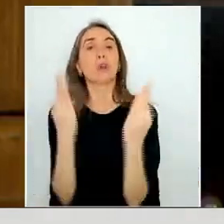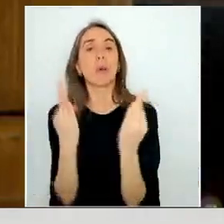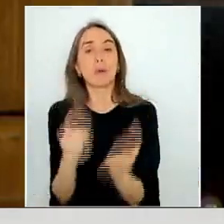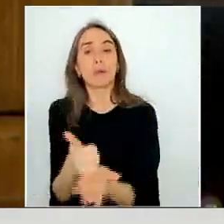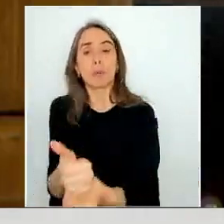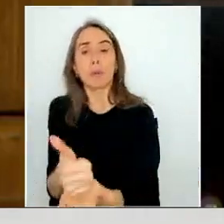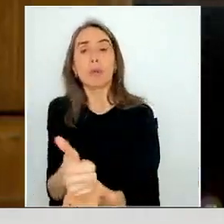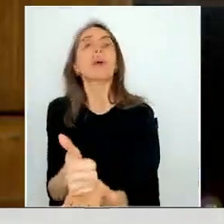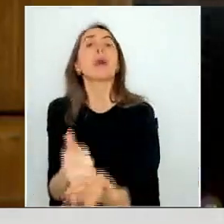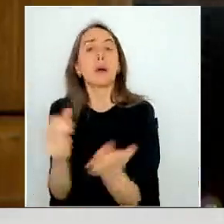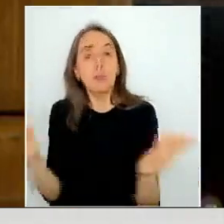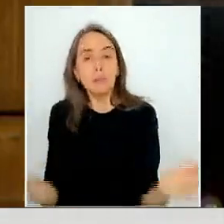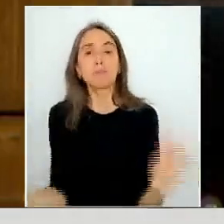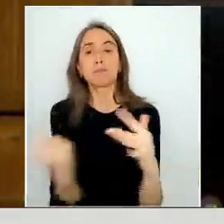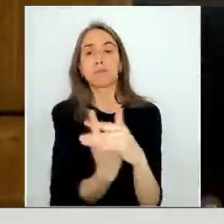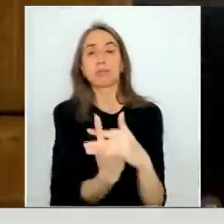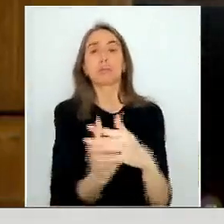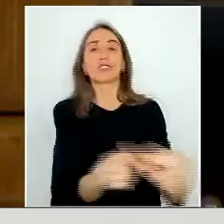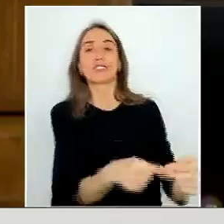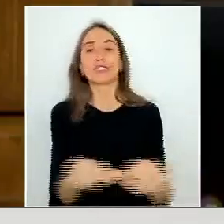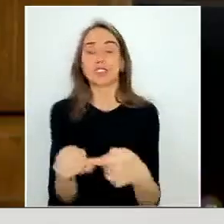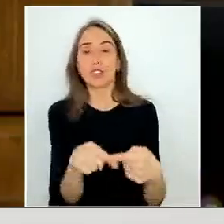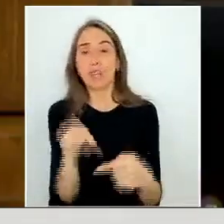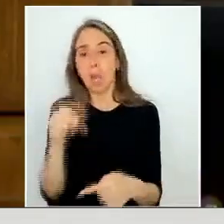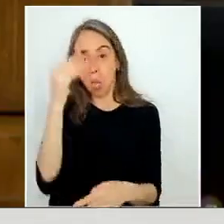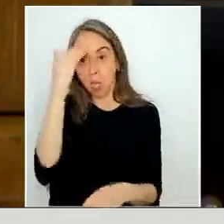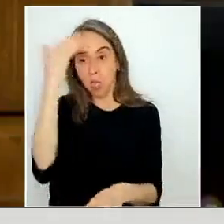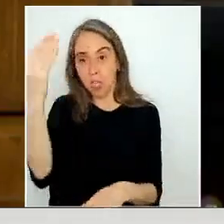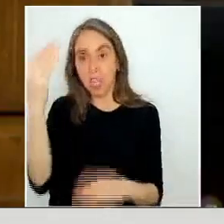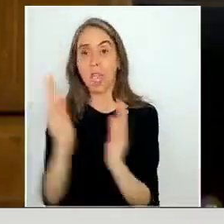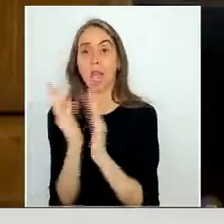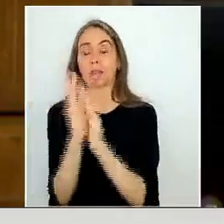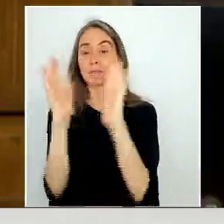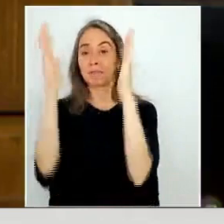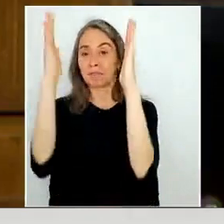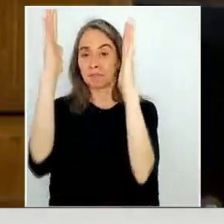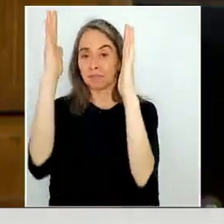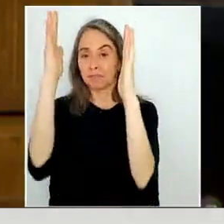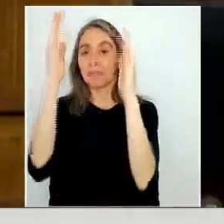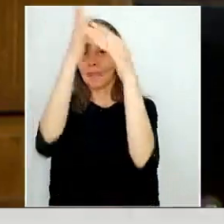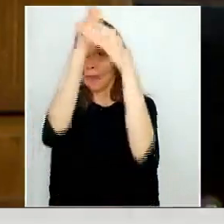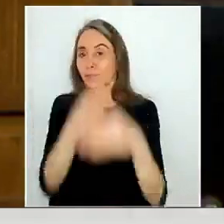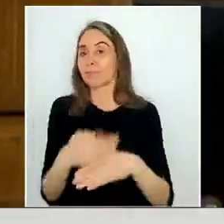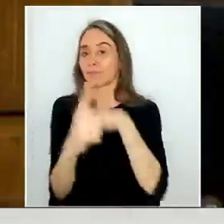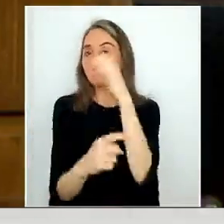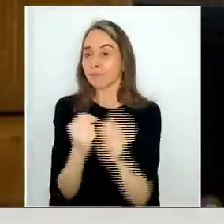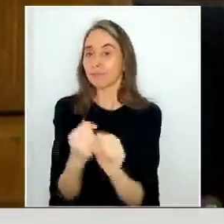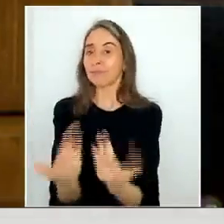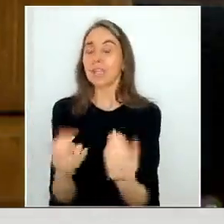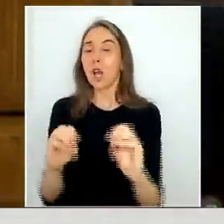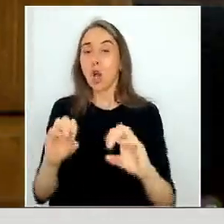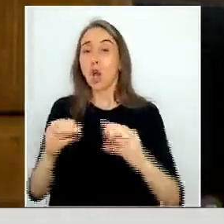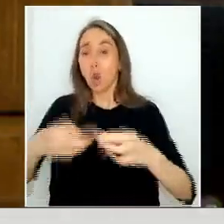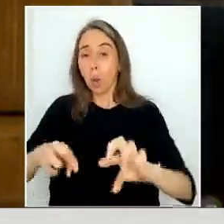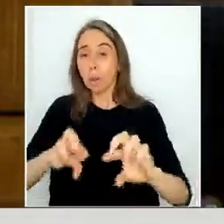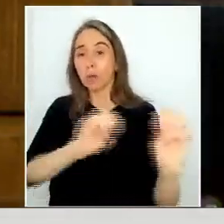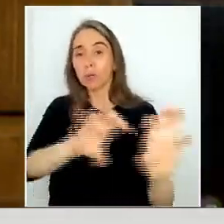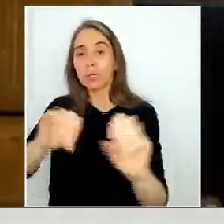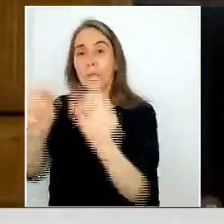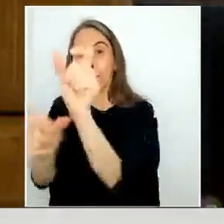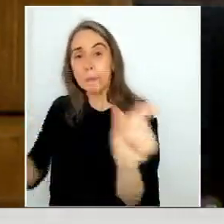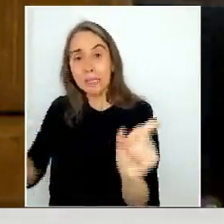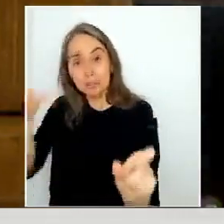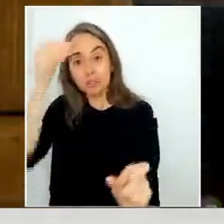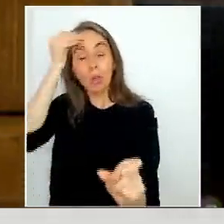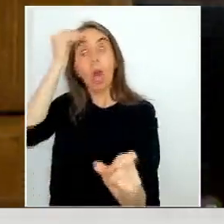solo es un que se podrá celebrar sino también una oportunidad para concientizar a la sociedad sobre la importancia de